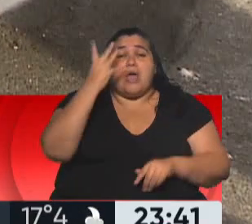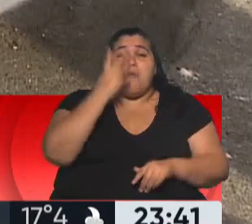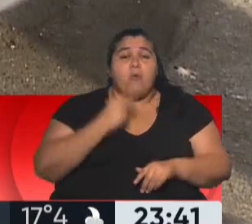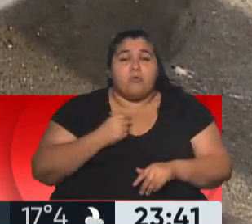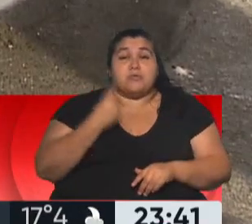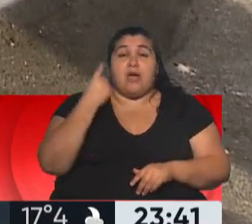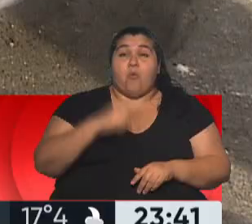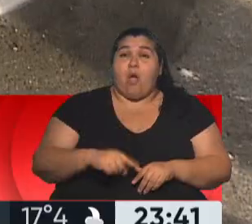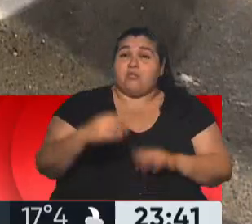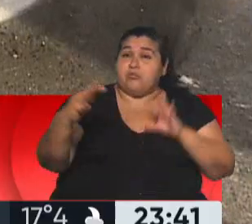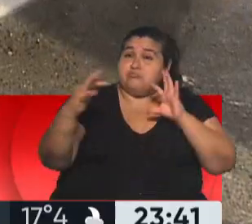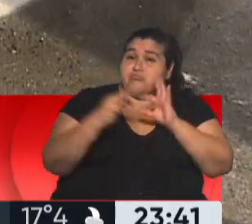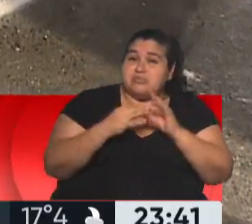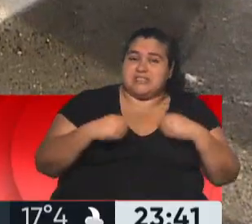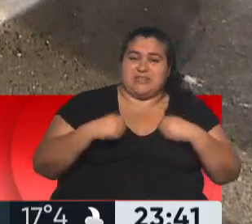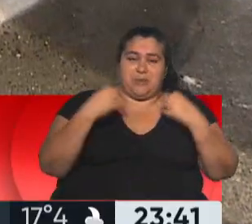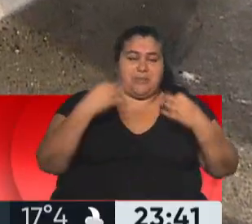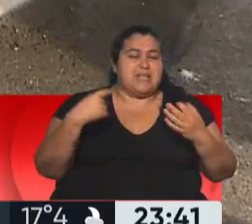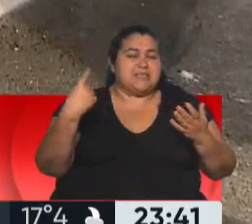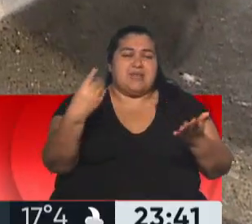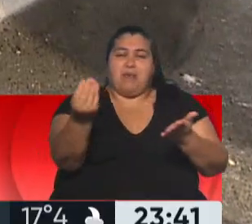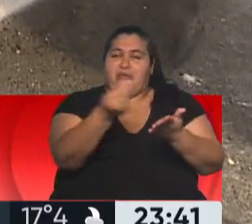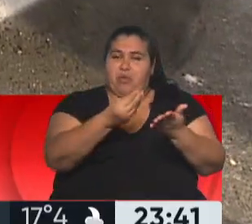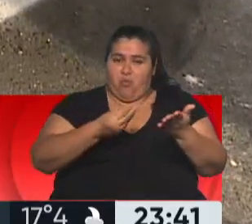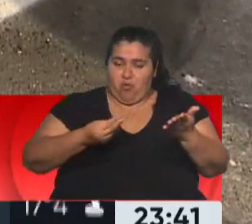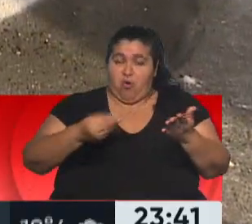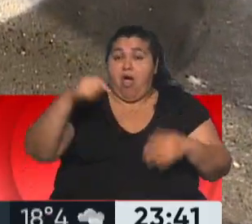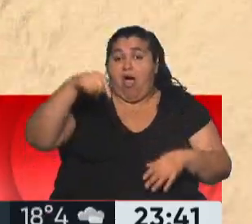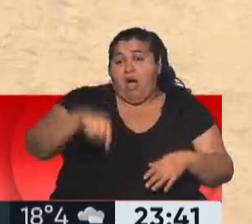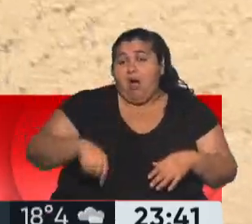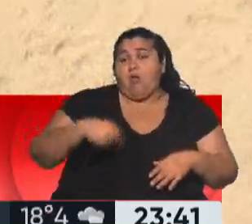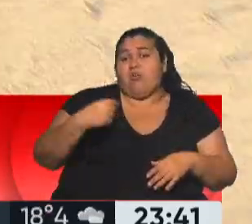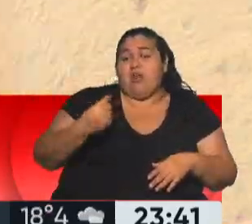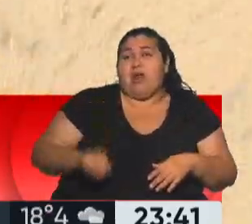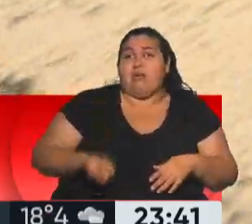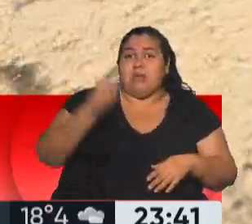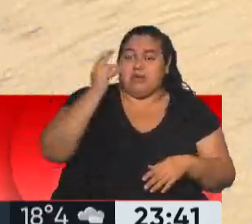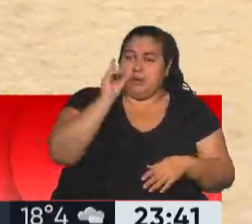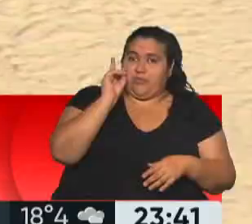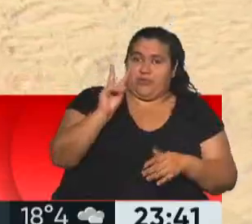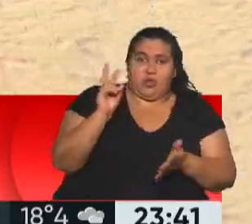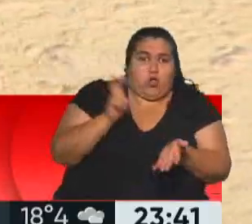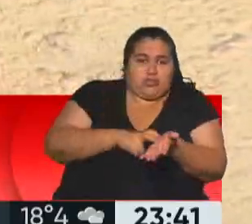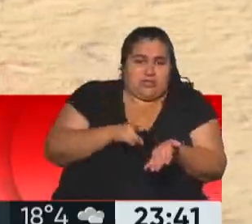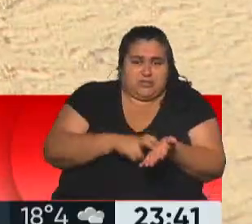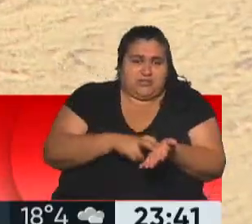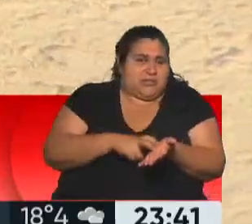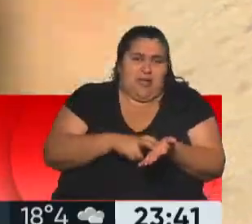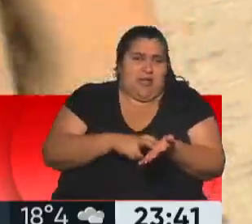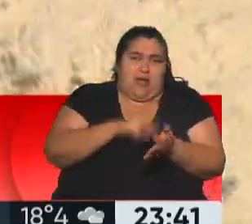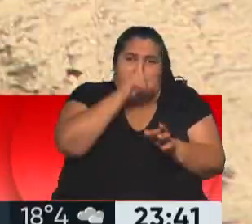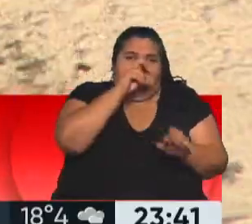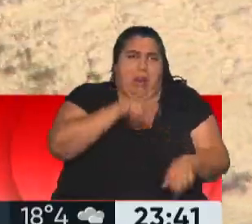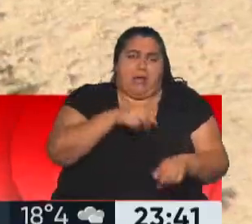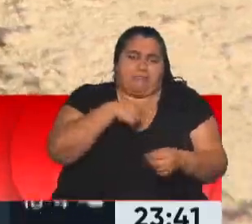me caen bien lo trato de pintar siempre. Y segundo porque me amanecí con la noticia y cambié todos los planes